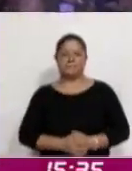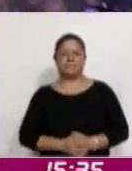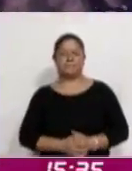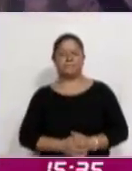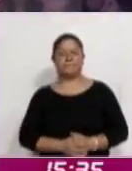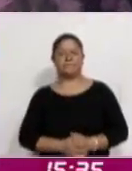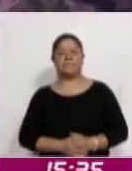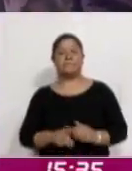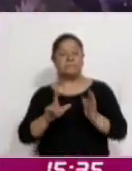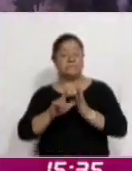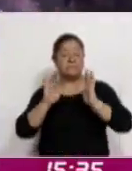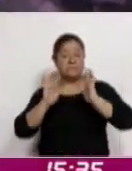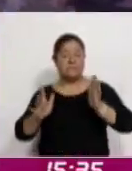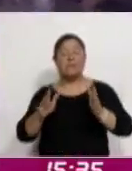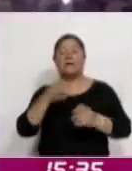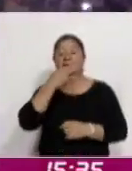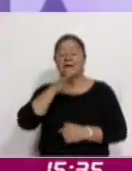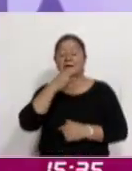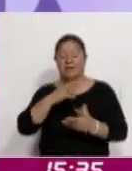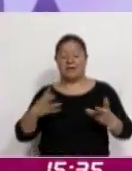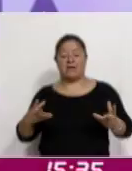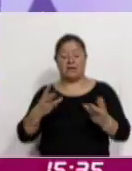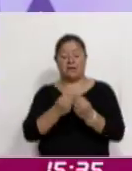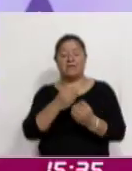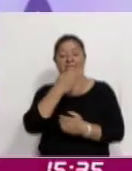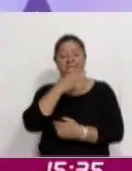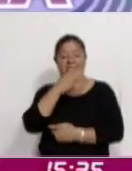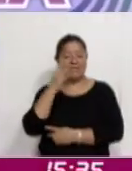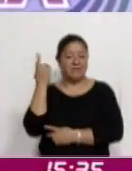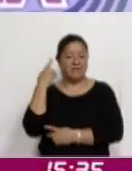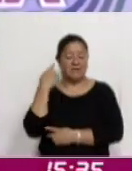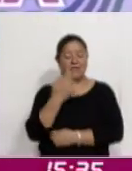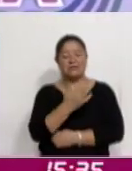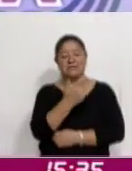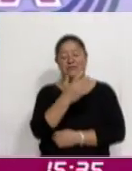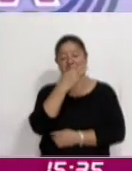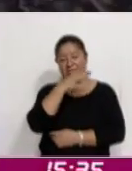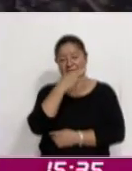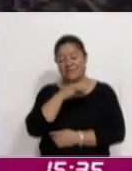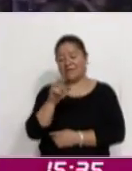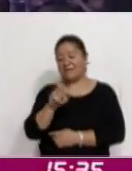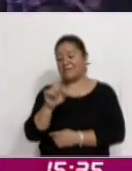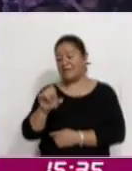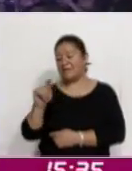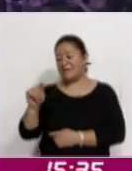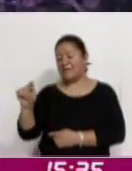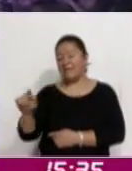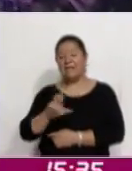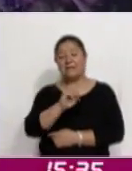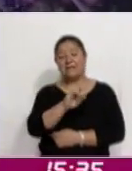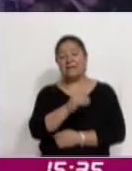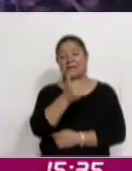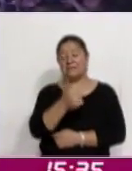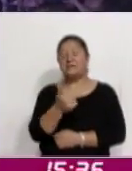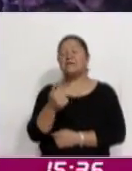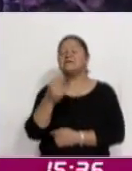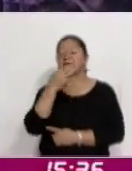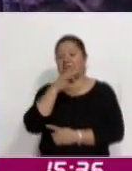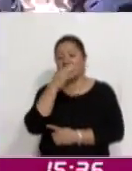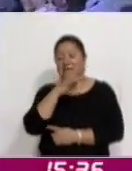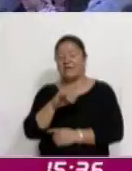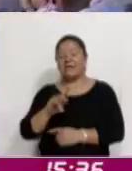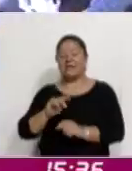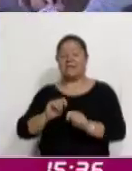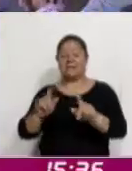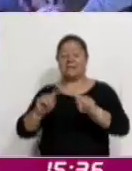Todo listo para celebrar juntos el aniversario 50 de la estación de radio XCTT y el 36 aniversario de la televisión de